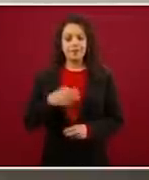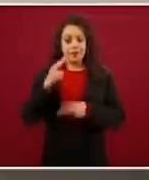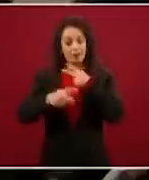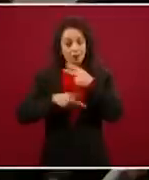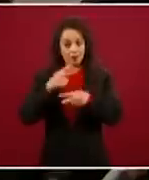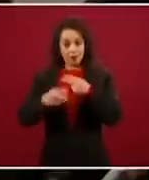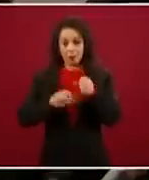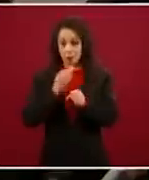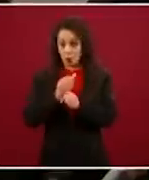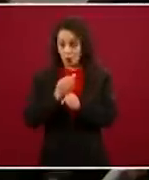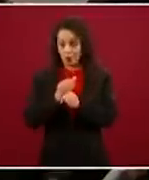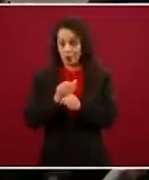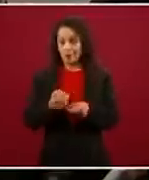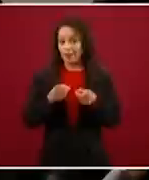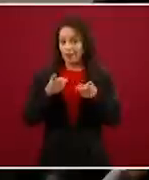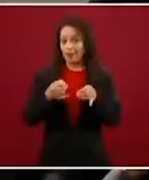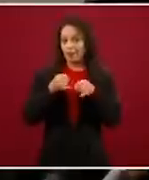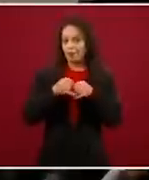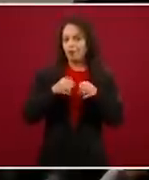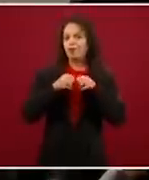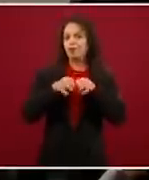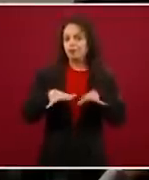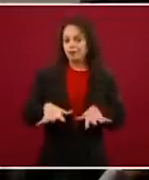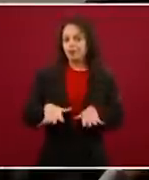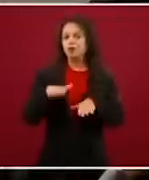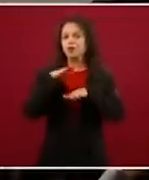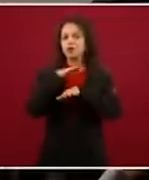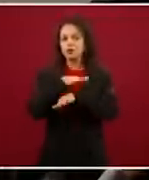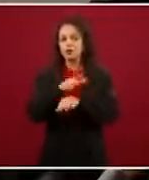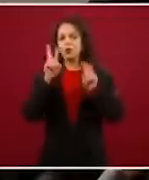informar sobre